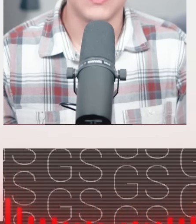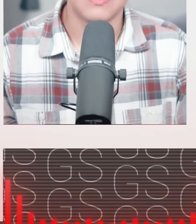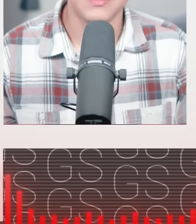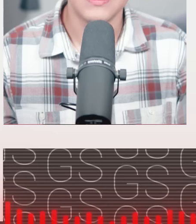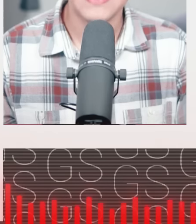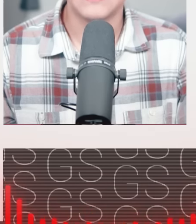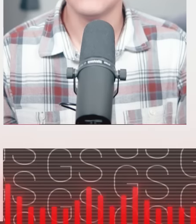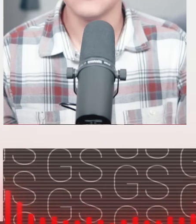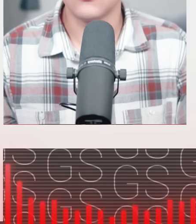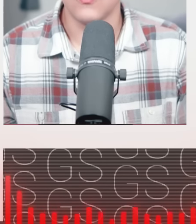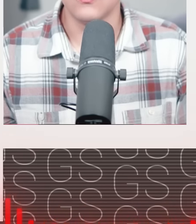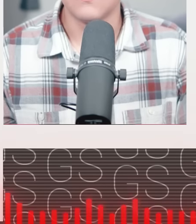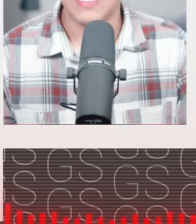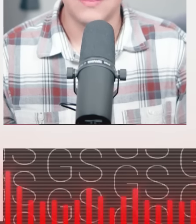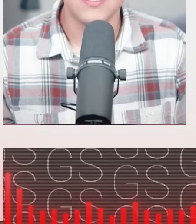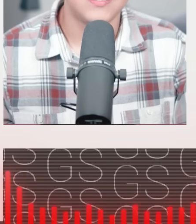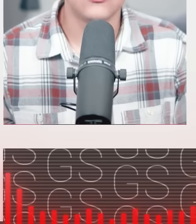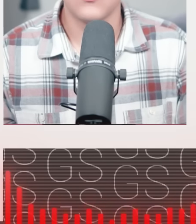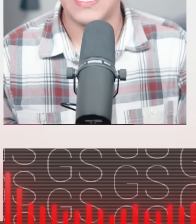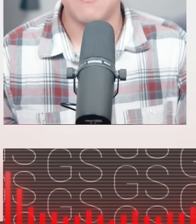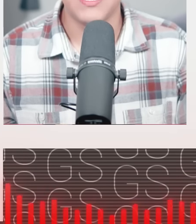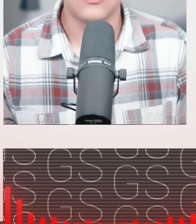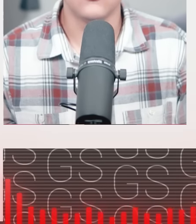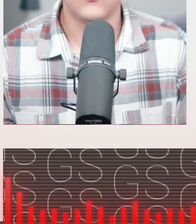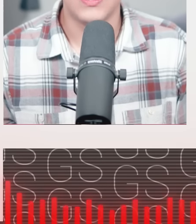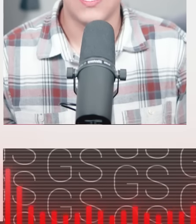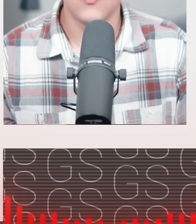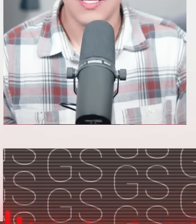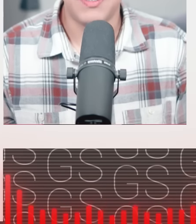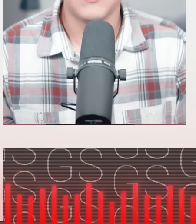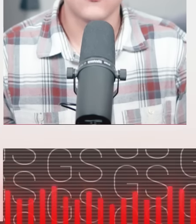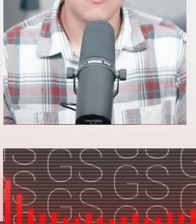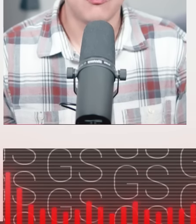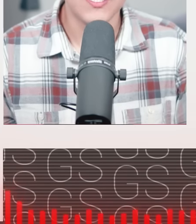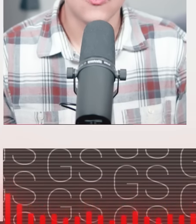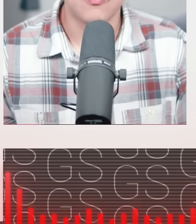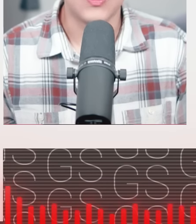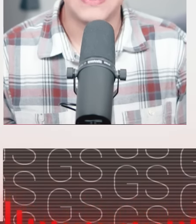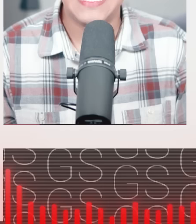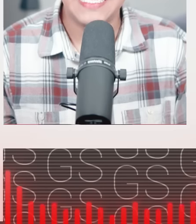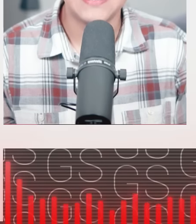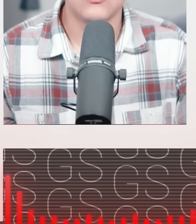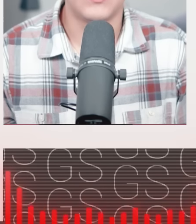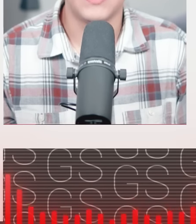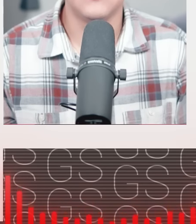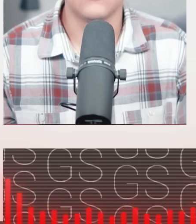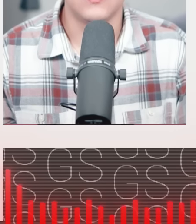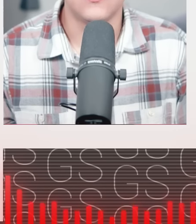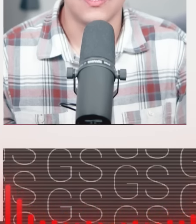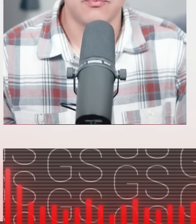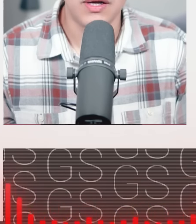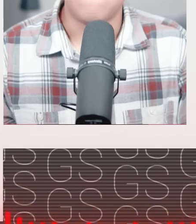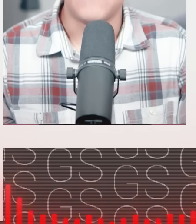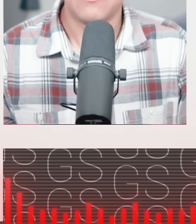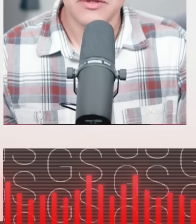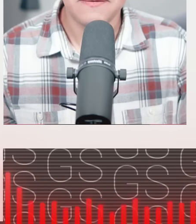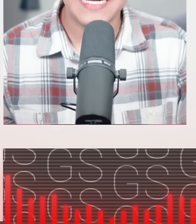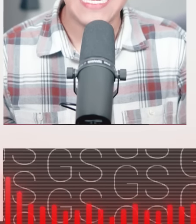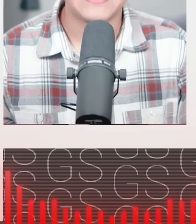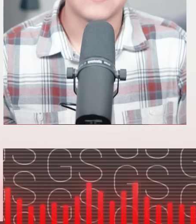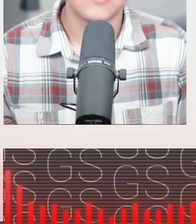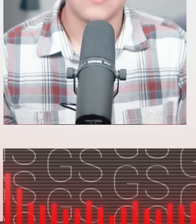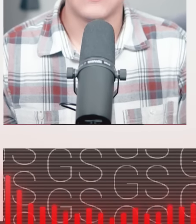responde también que antes de todo, antes de tanto drama y tanto lloriqueo, pague sus impuestos porque él es el guardián de los dineros del pueblo. Pero vamos